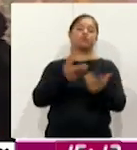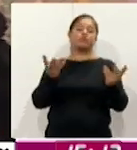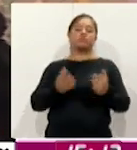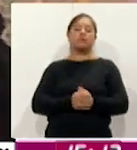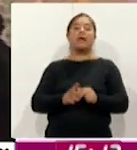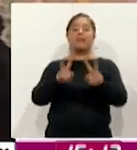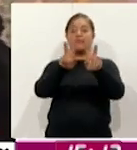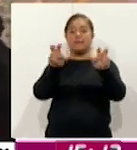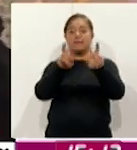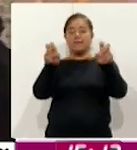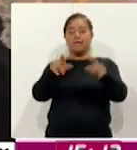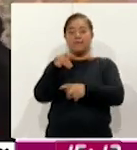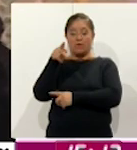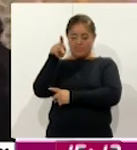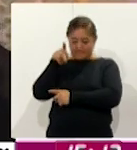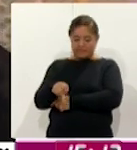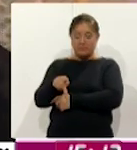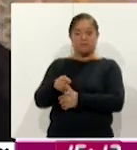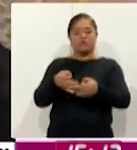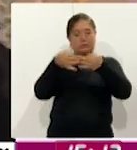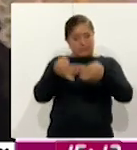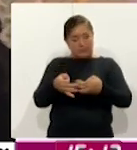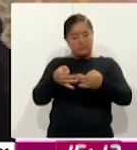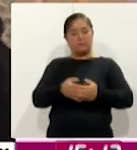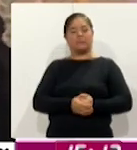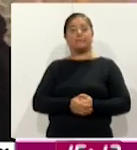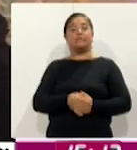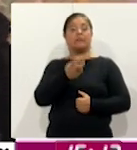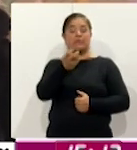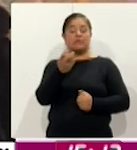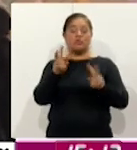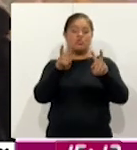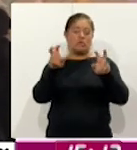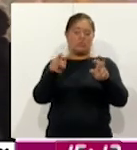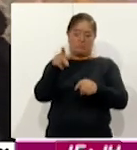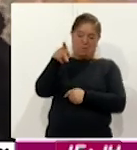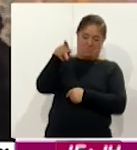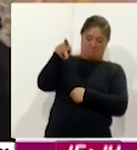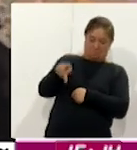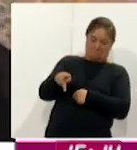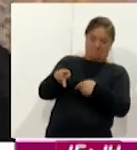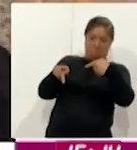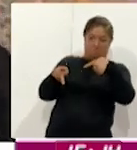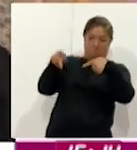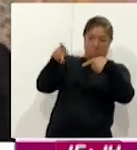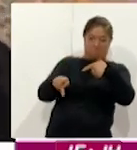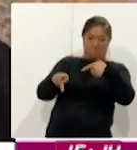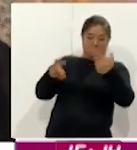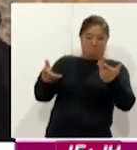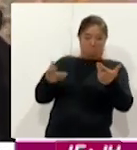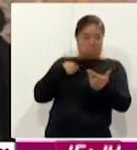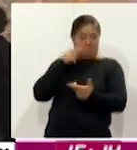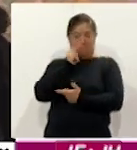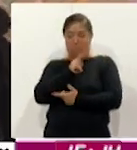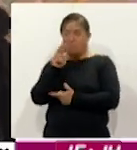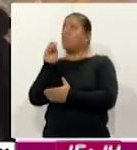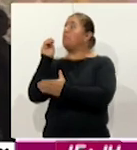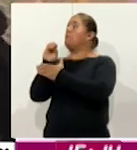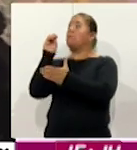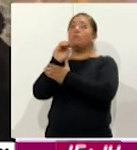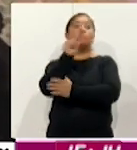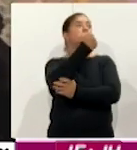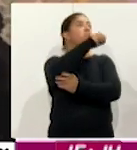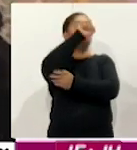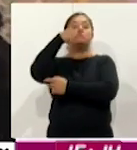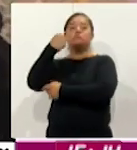el tema de una menstruación digna, que es un tema muy poco visualizado, trabajado en